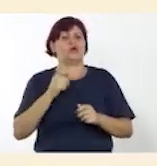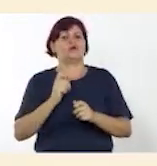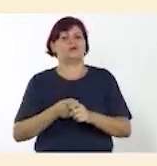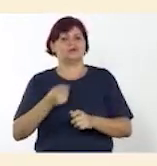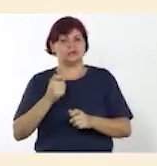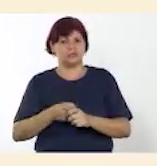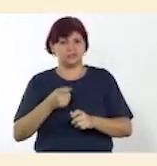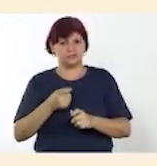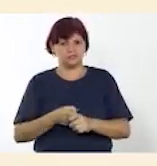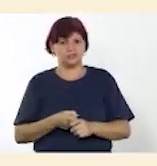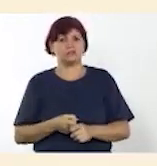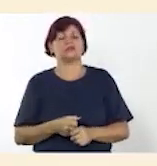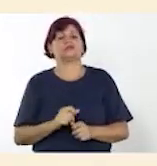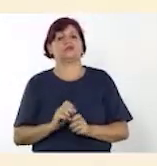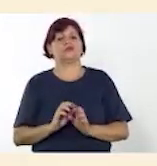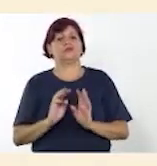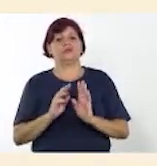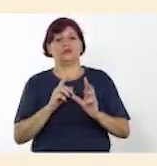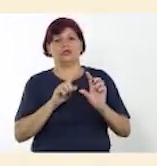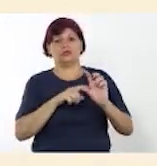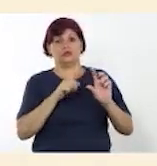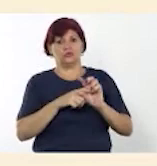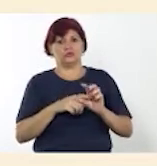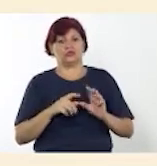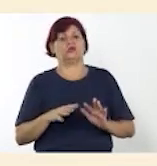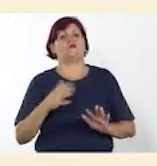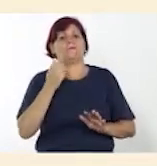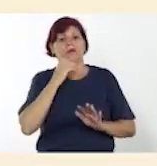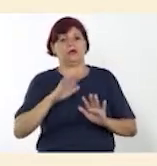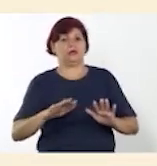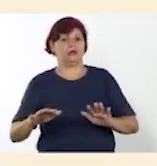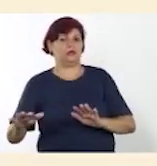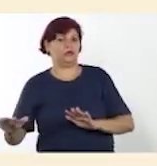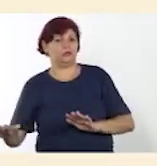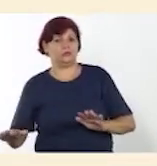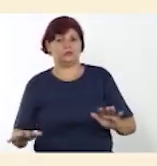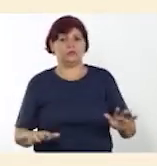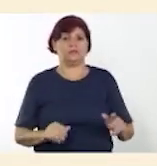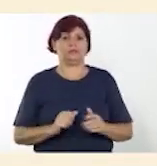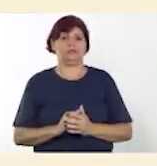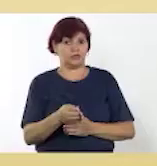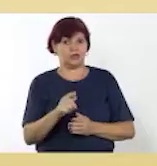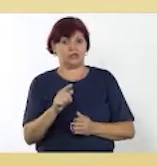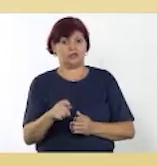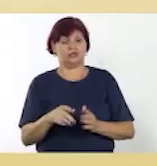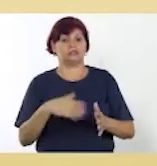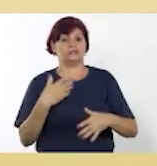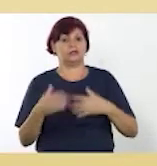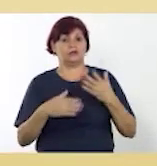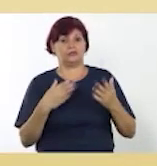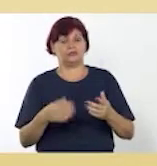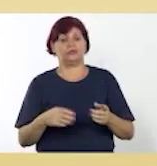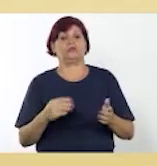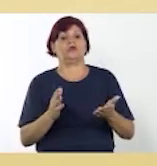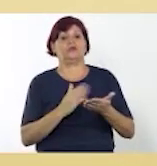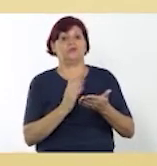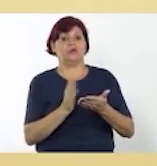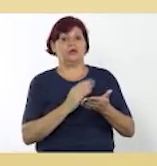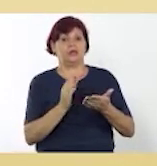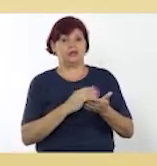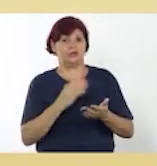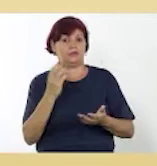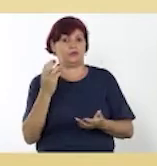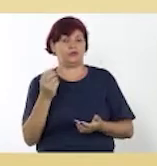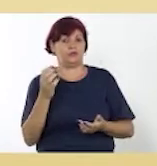ya conocidos por ustedes. Insistimos en estos elementos de desplazamiento. Que estos ejercicios pueden encontrarlos en el